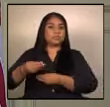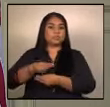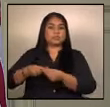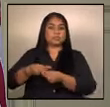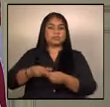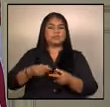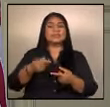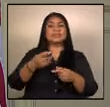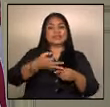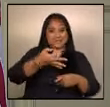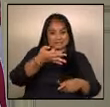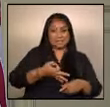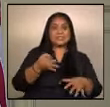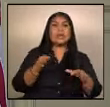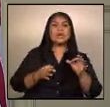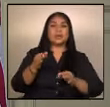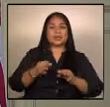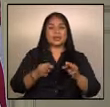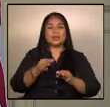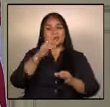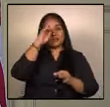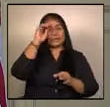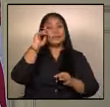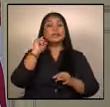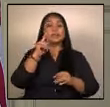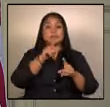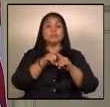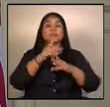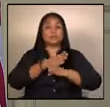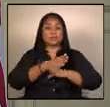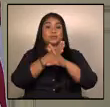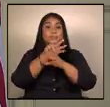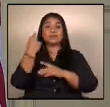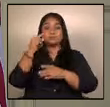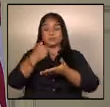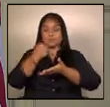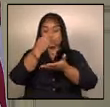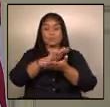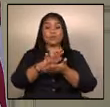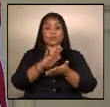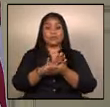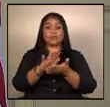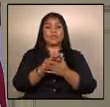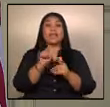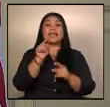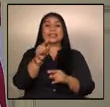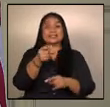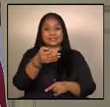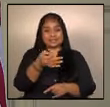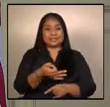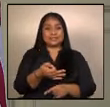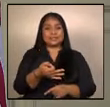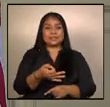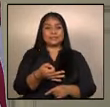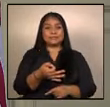Certeza, certeza jurídica y seguridad, seguridad para la inversión. Esta certeza